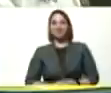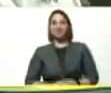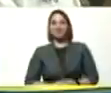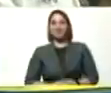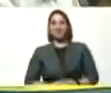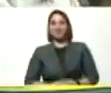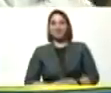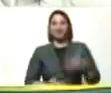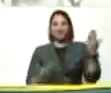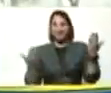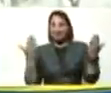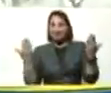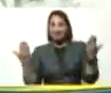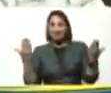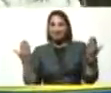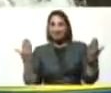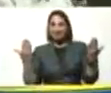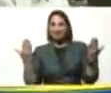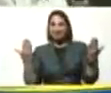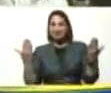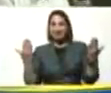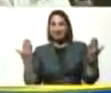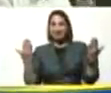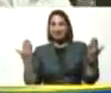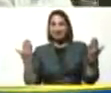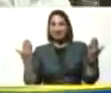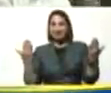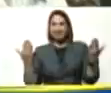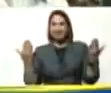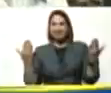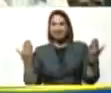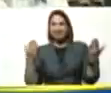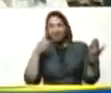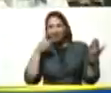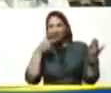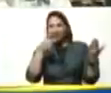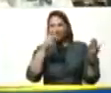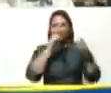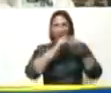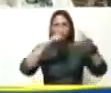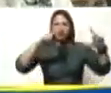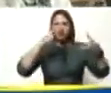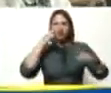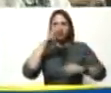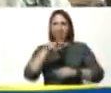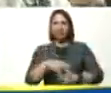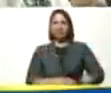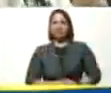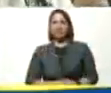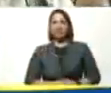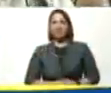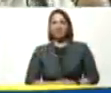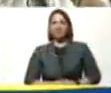Karina, miren, acerca la toma, Mírenla.